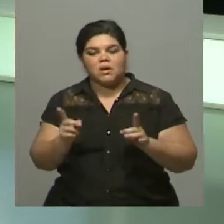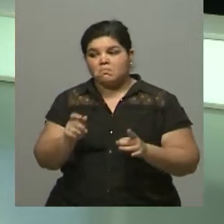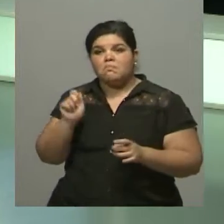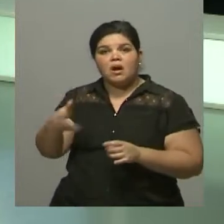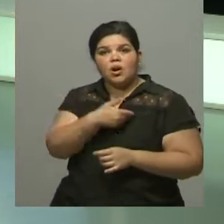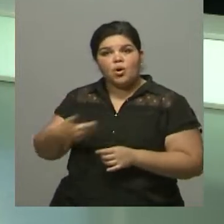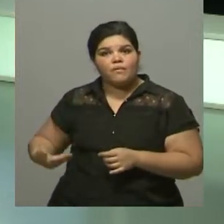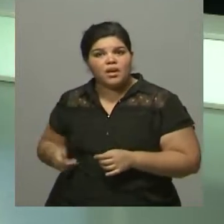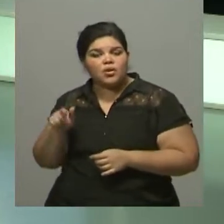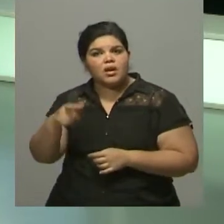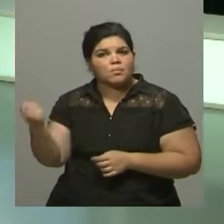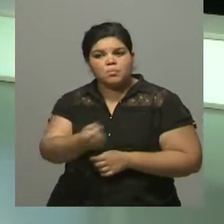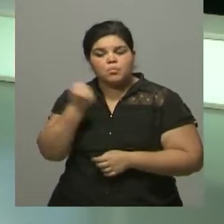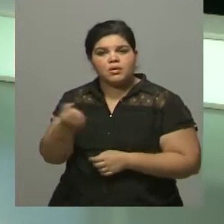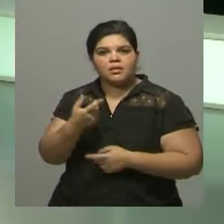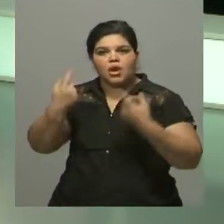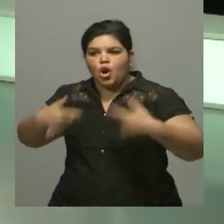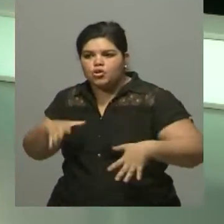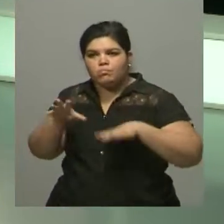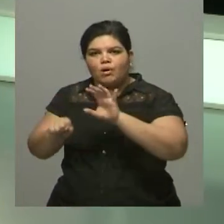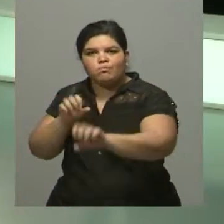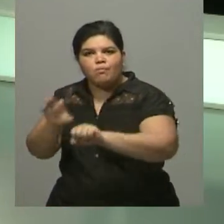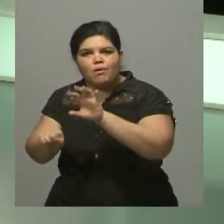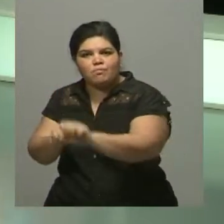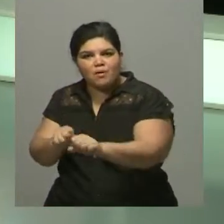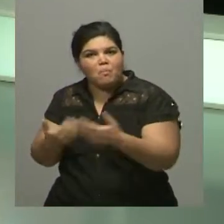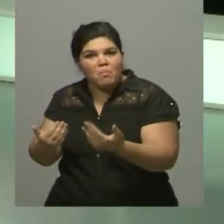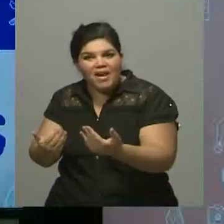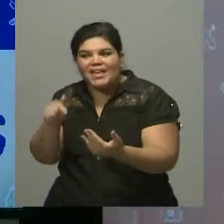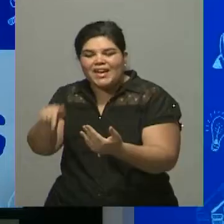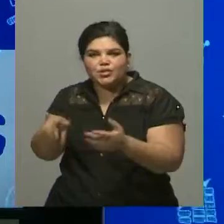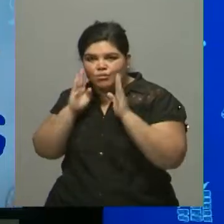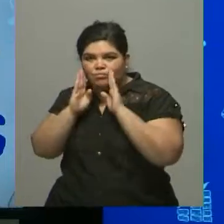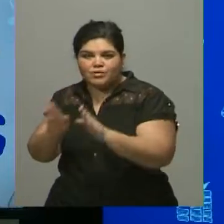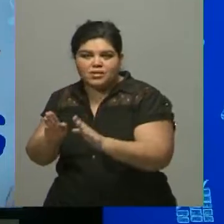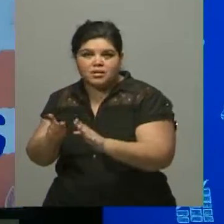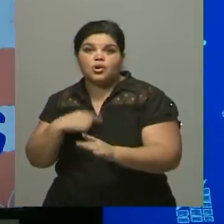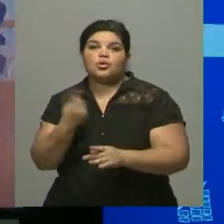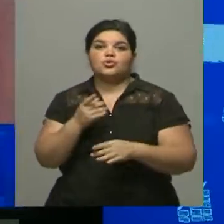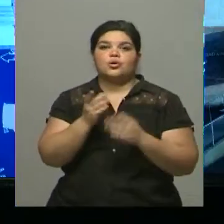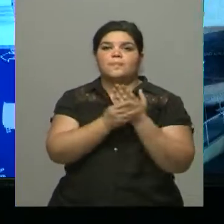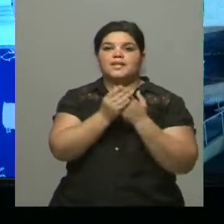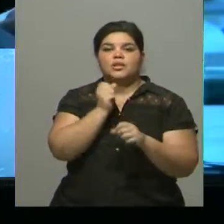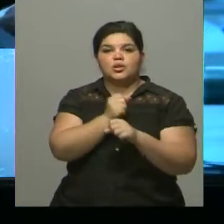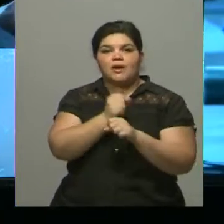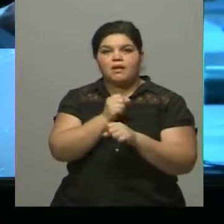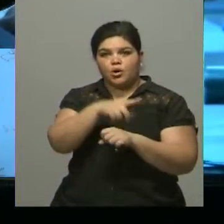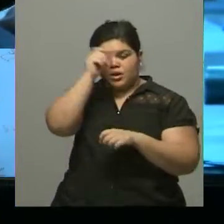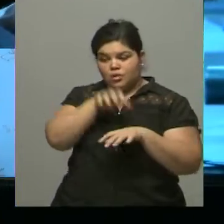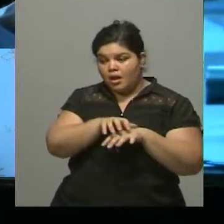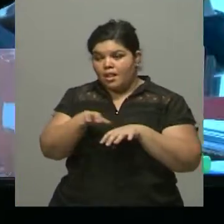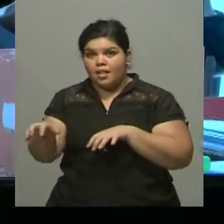ejecutar lo posible porque entran a jugar muchos actores. En el caso nuestro, que somos la dependencia del Ministerio de Trabajo de la Nación, aquí en